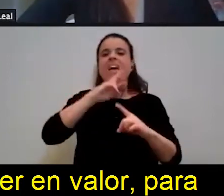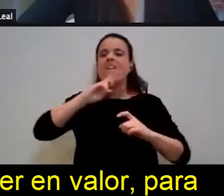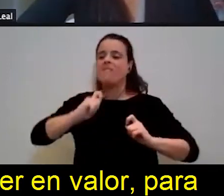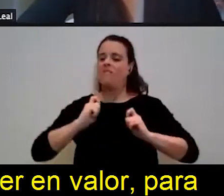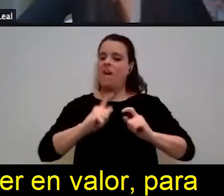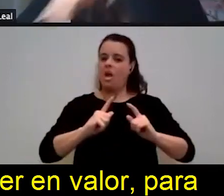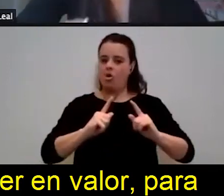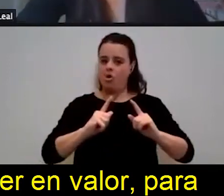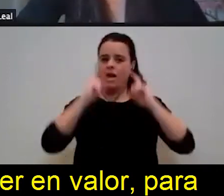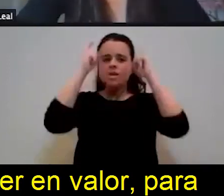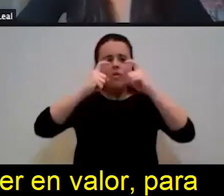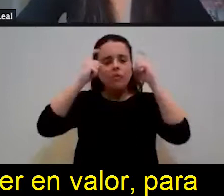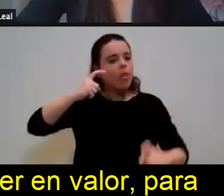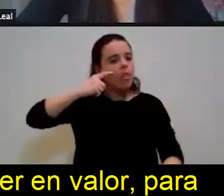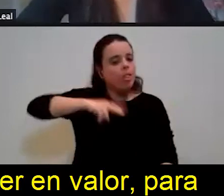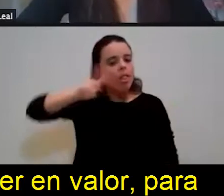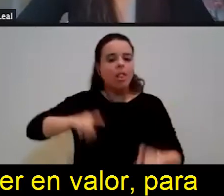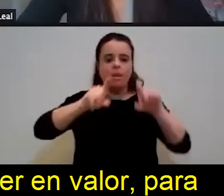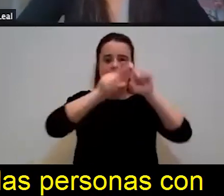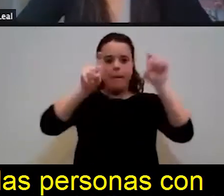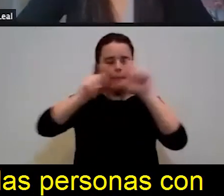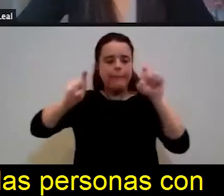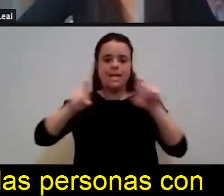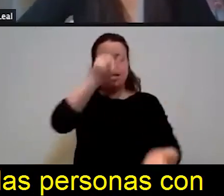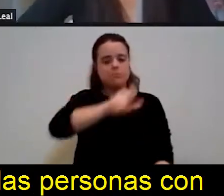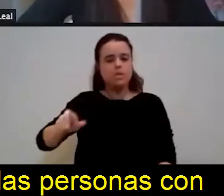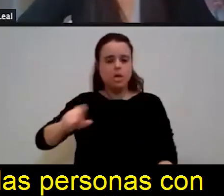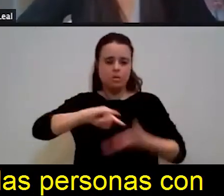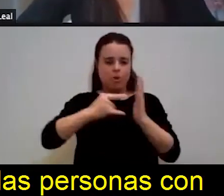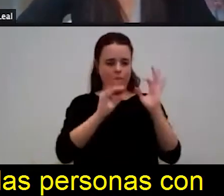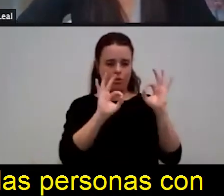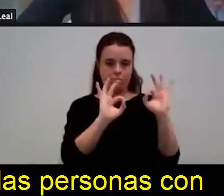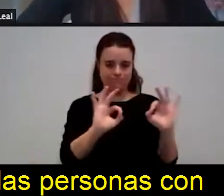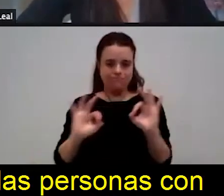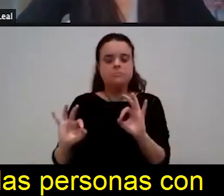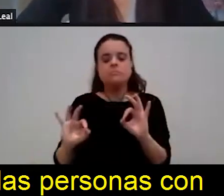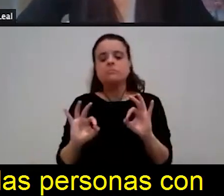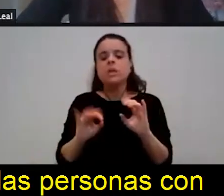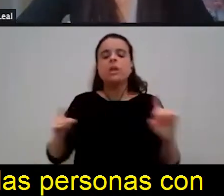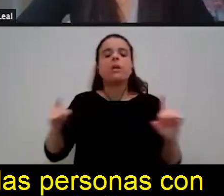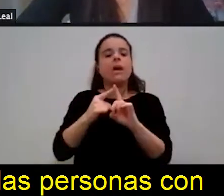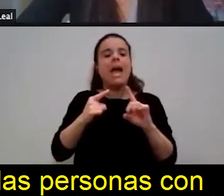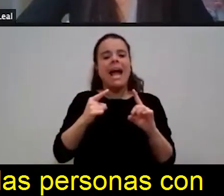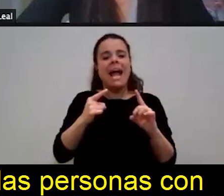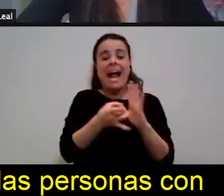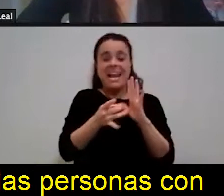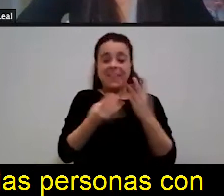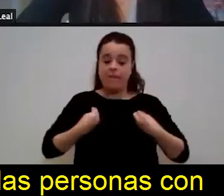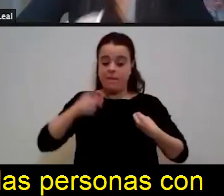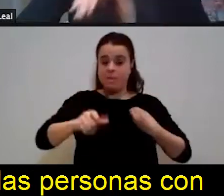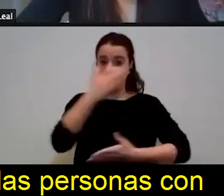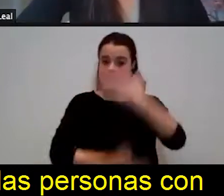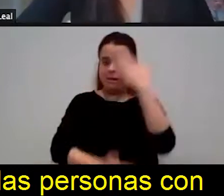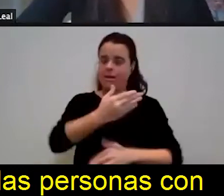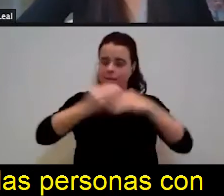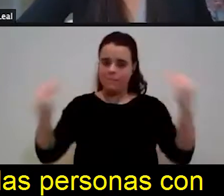esfuerzo que realizan empresas, personas, proyectos en concreto para mejorar la calidad de vida de las personas con discapacidad y